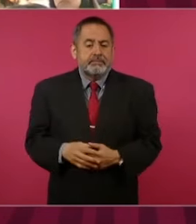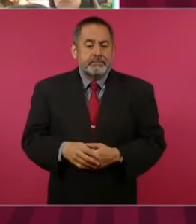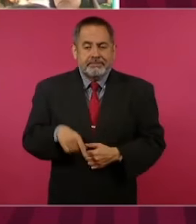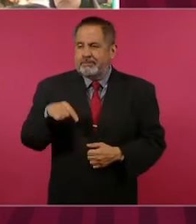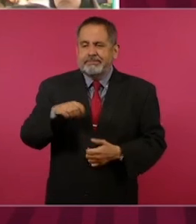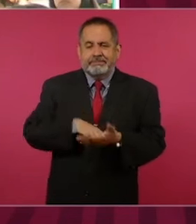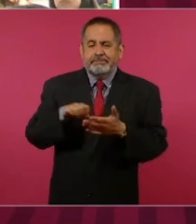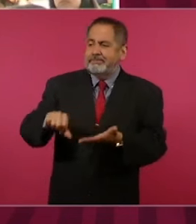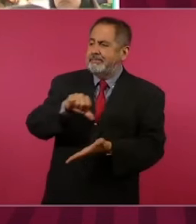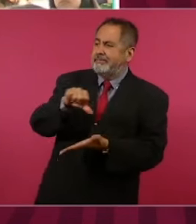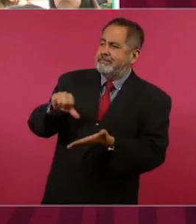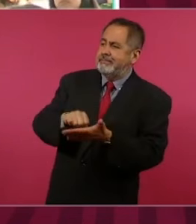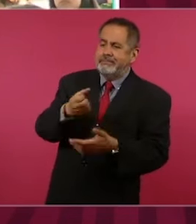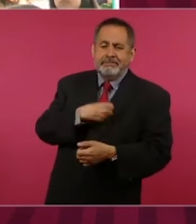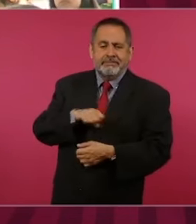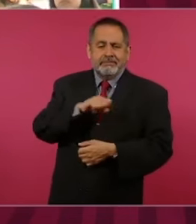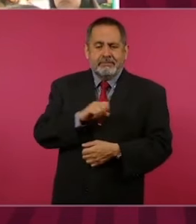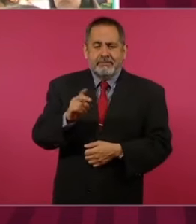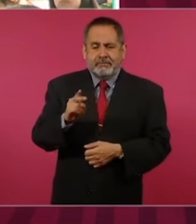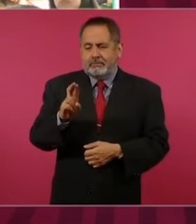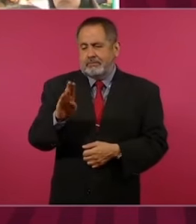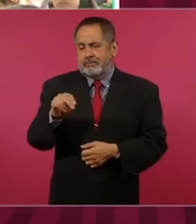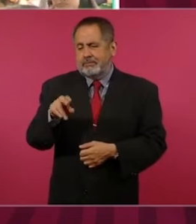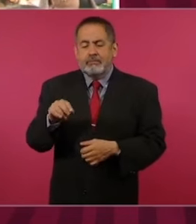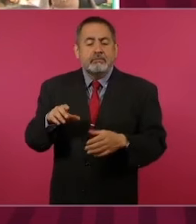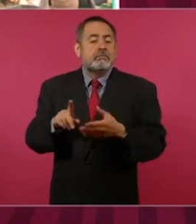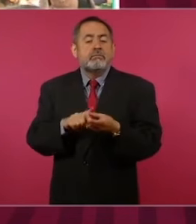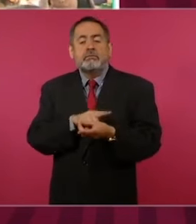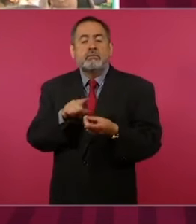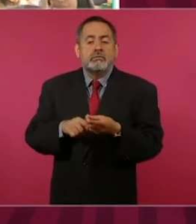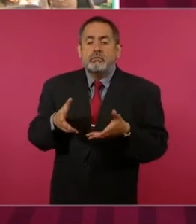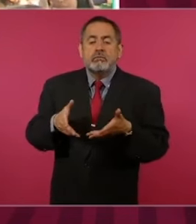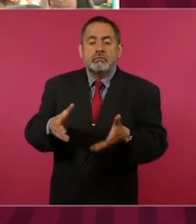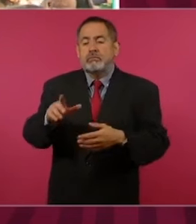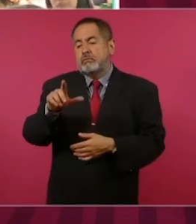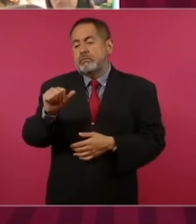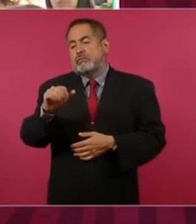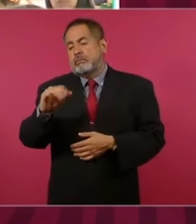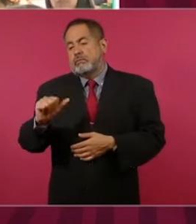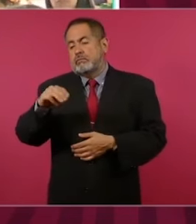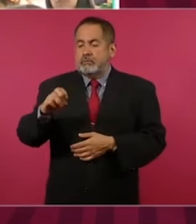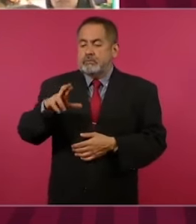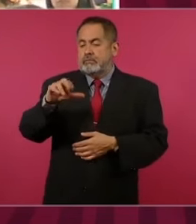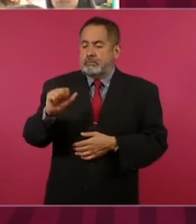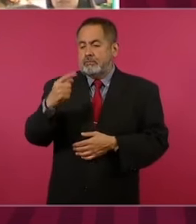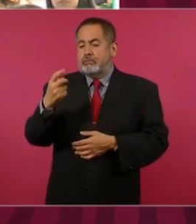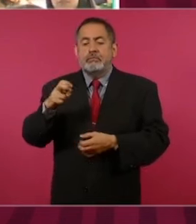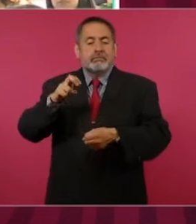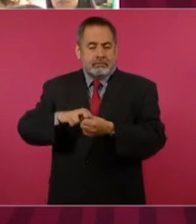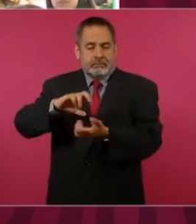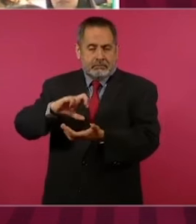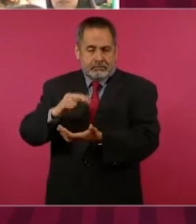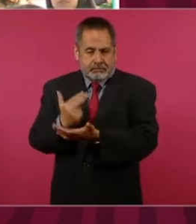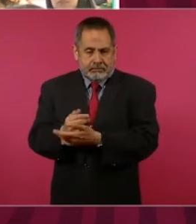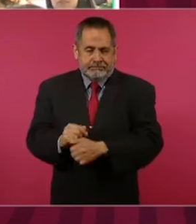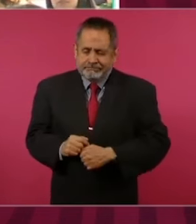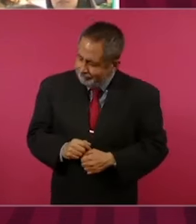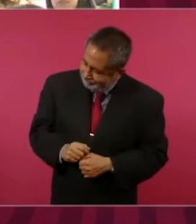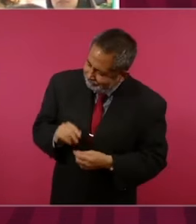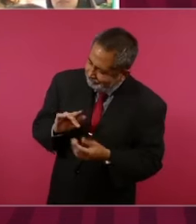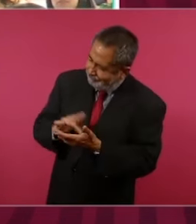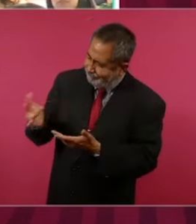Centro de Salud Urbano IMSS Bienestar, ubicado en el fraccionamiento Las Américas 1 de Chetumal. Muchas gracias,